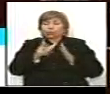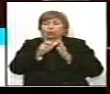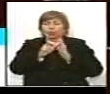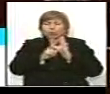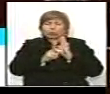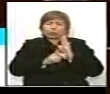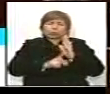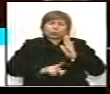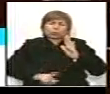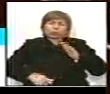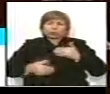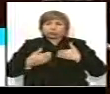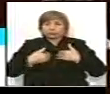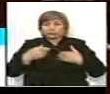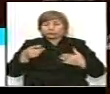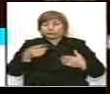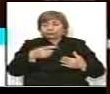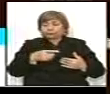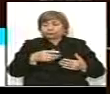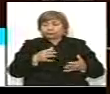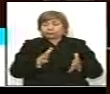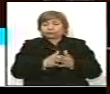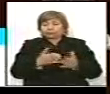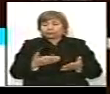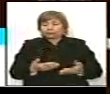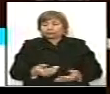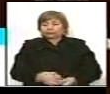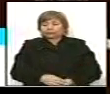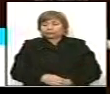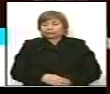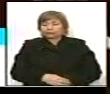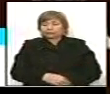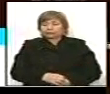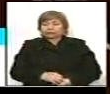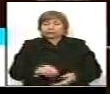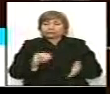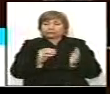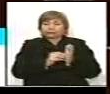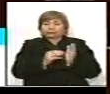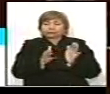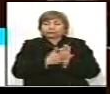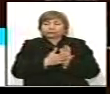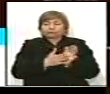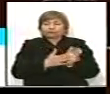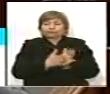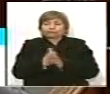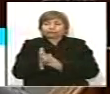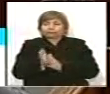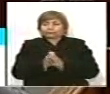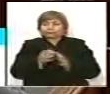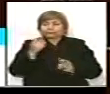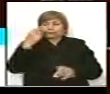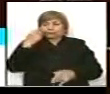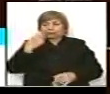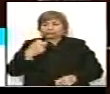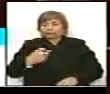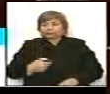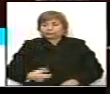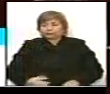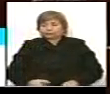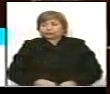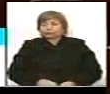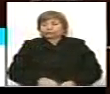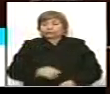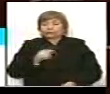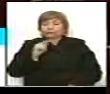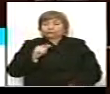que ustedes tienen ahí en su material. Anota deseos personales.